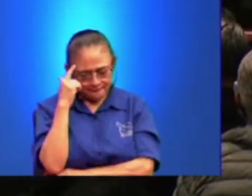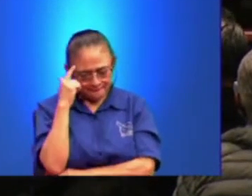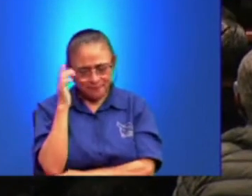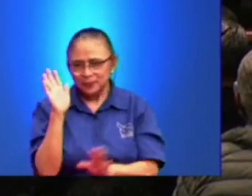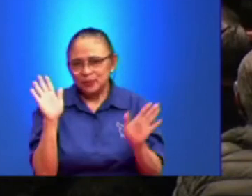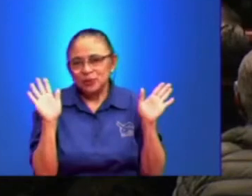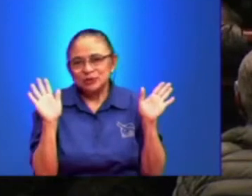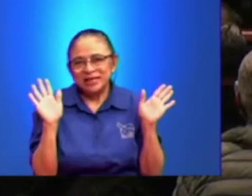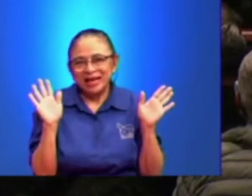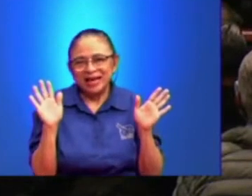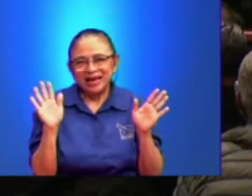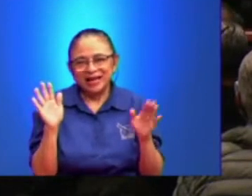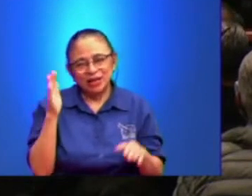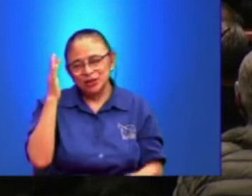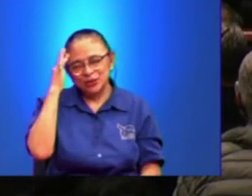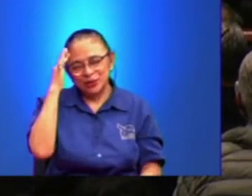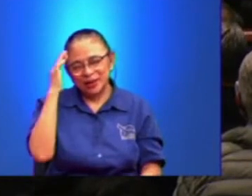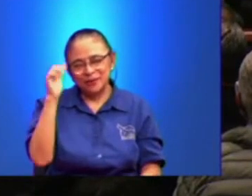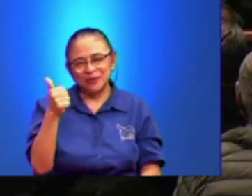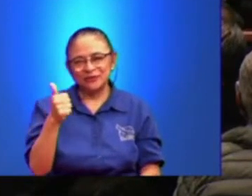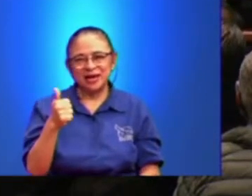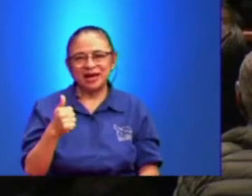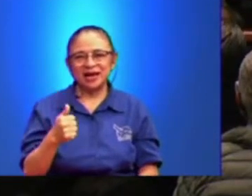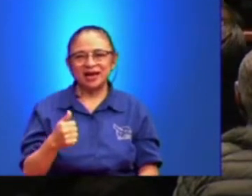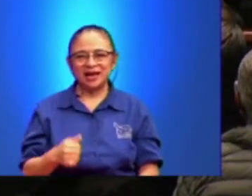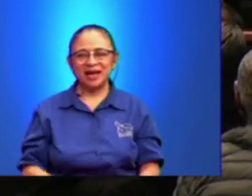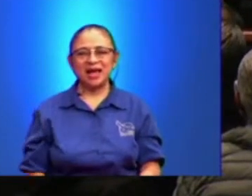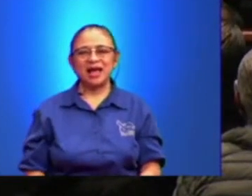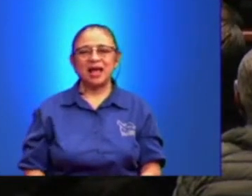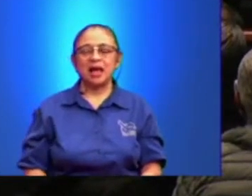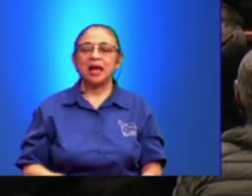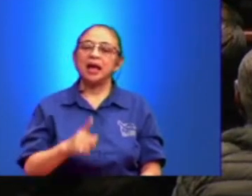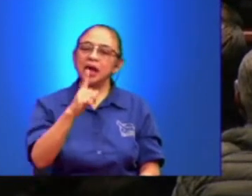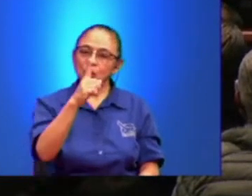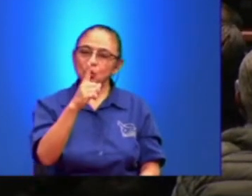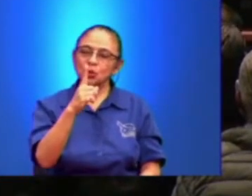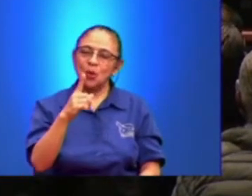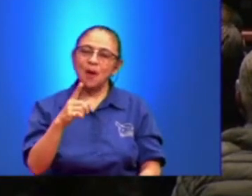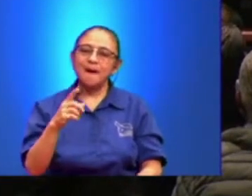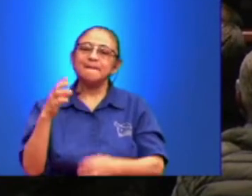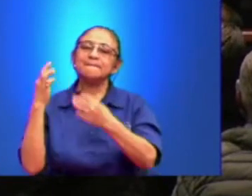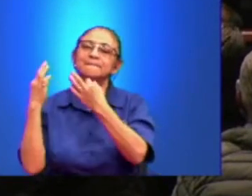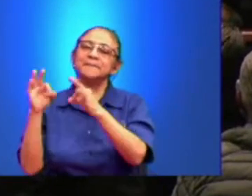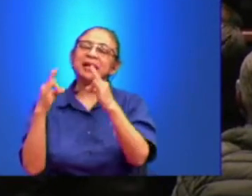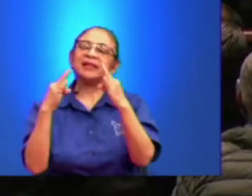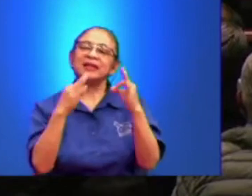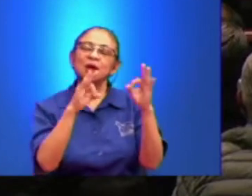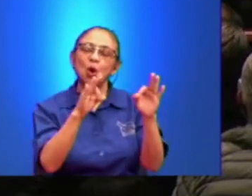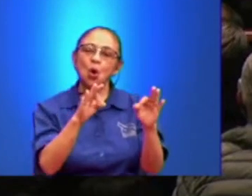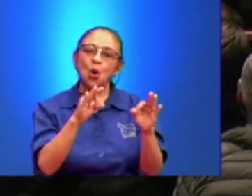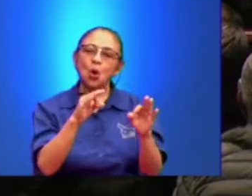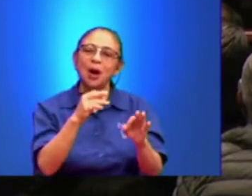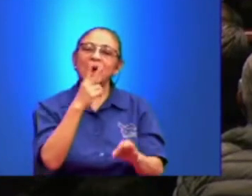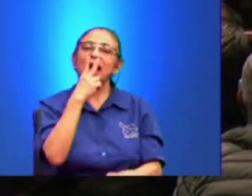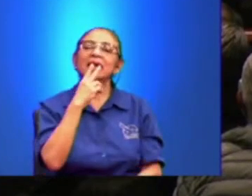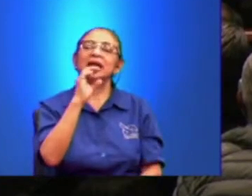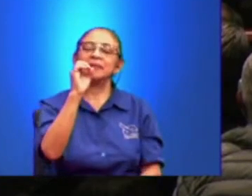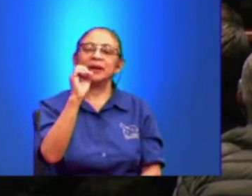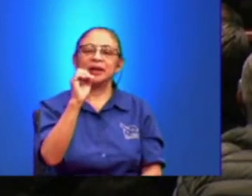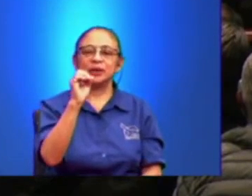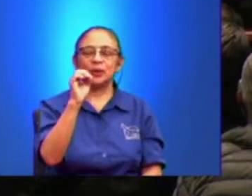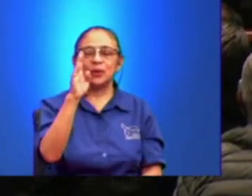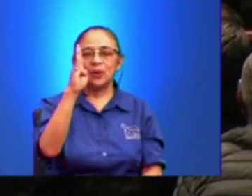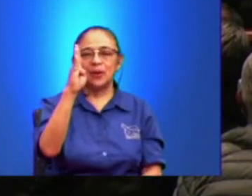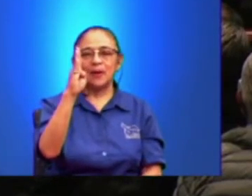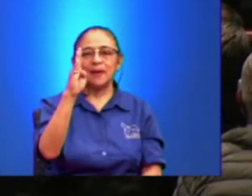no fue otro servicio anterior le tocó predicar alemán o billy entonces el